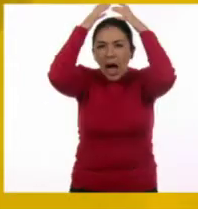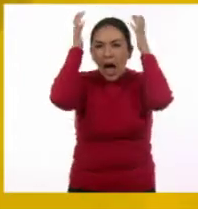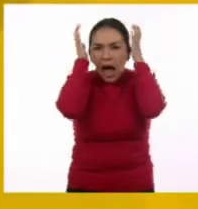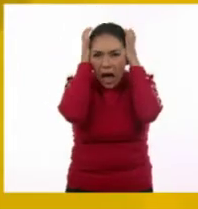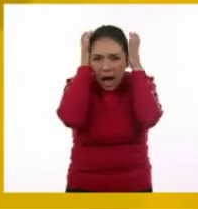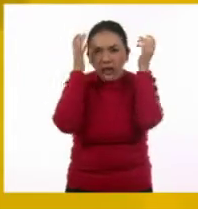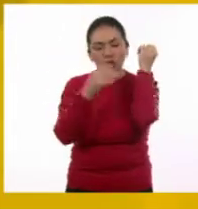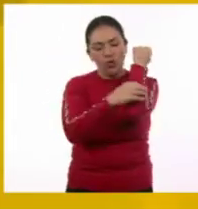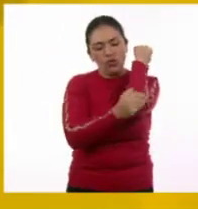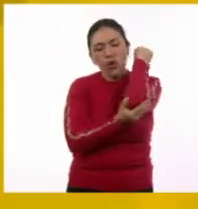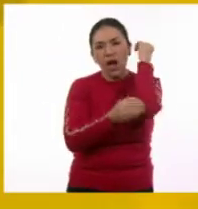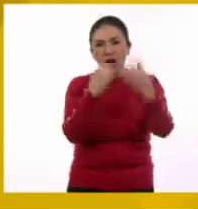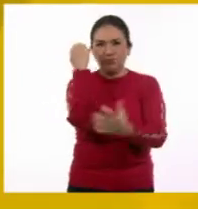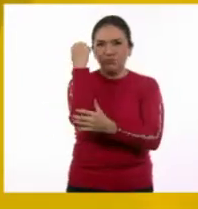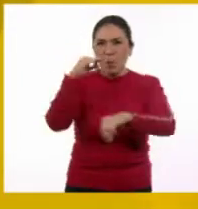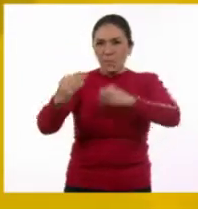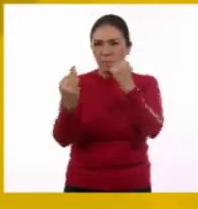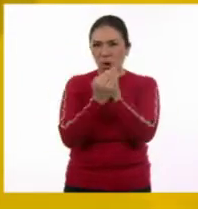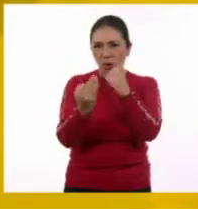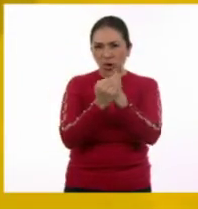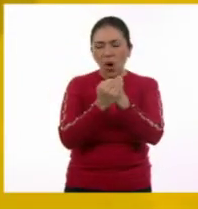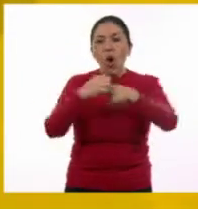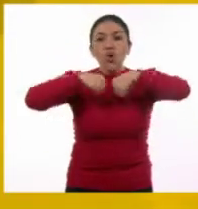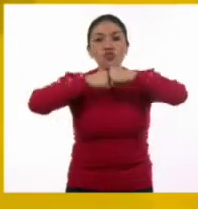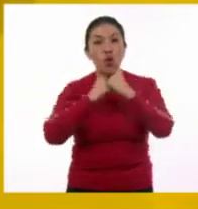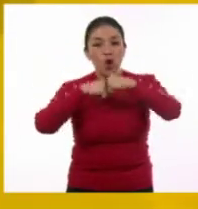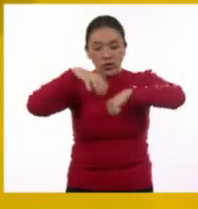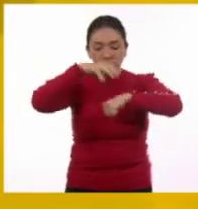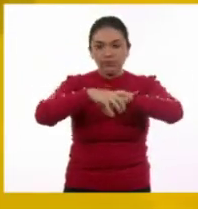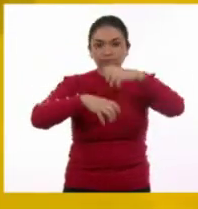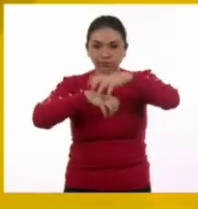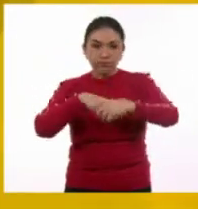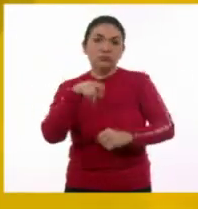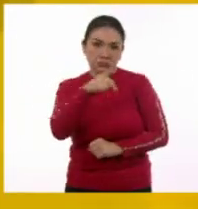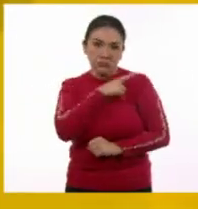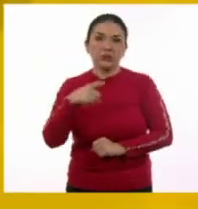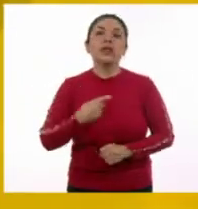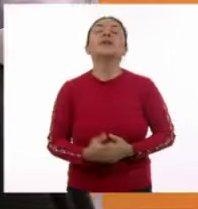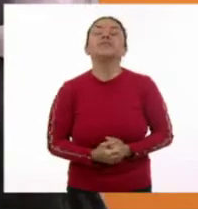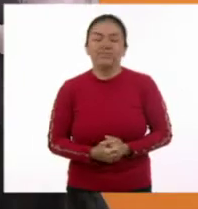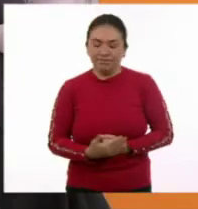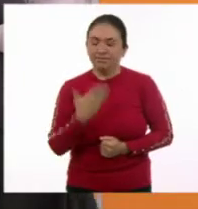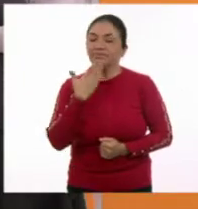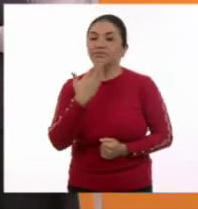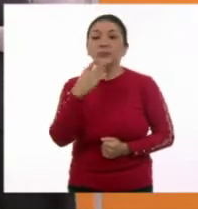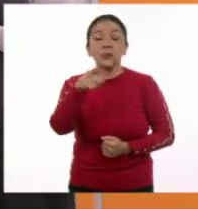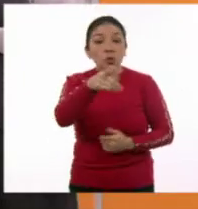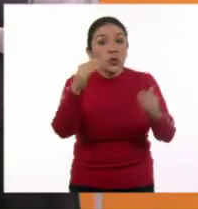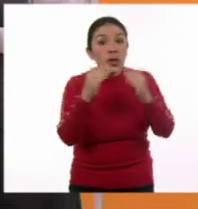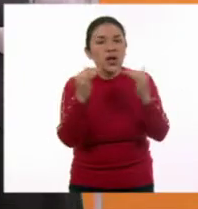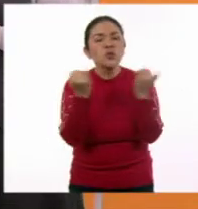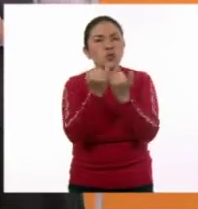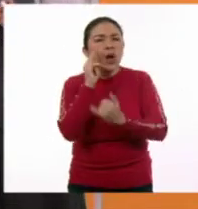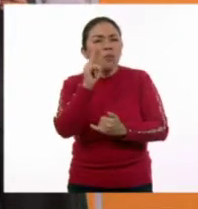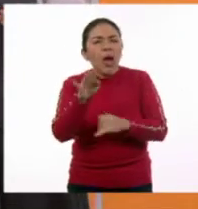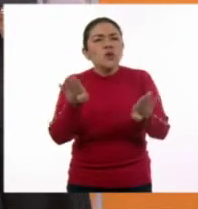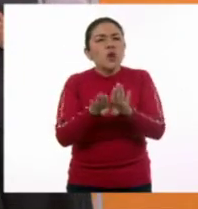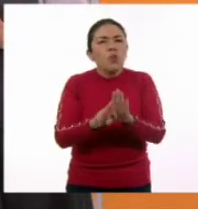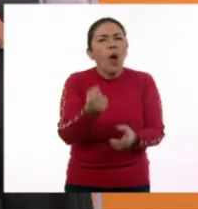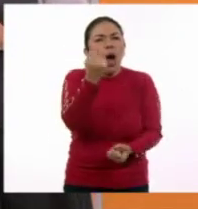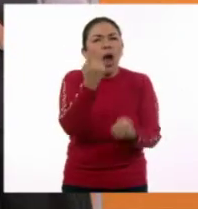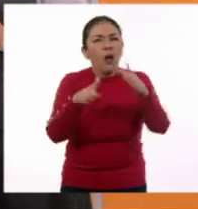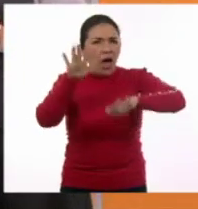rodilleras así es posible también con heras así es y en casa también vimos algunas de las situaciones